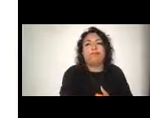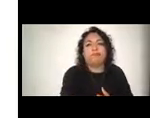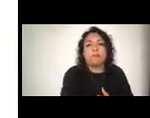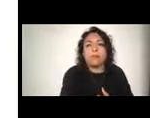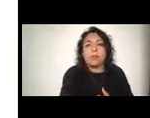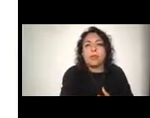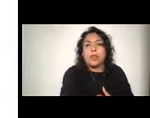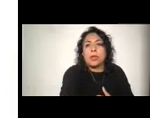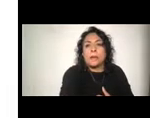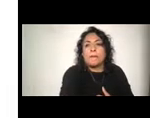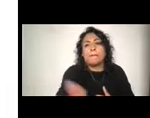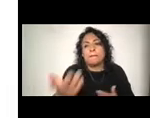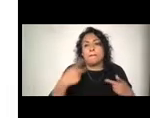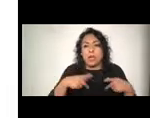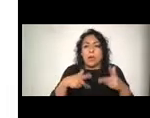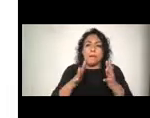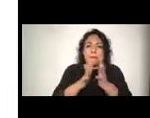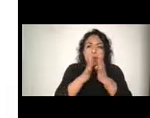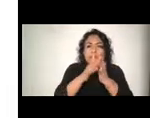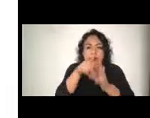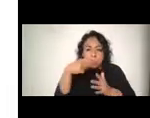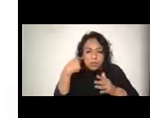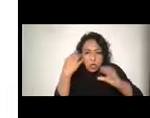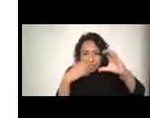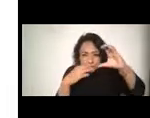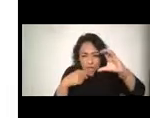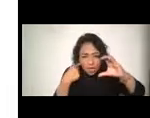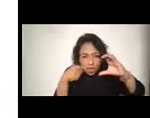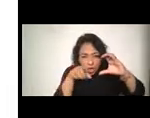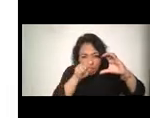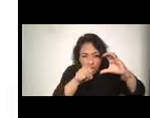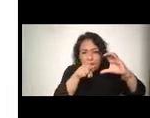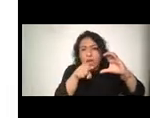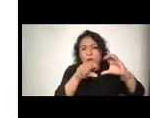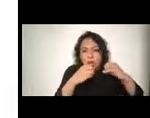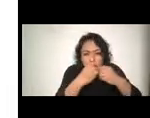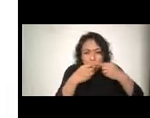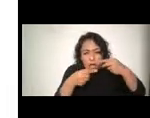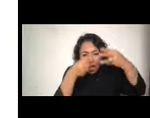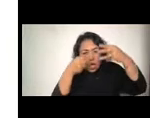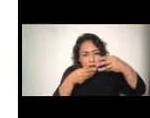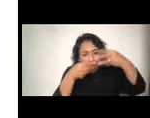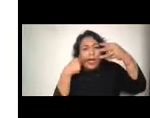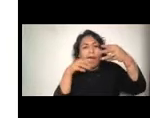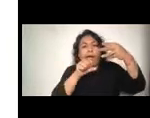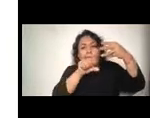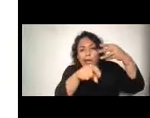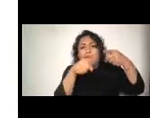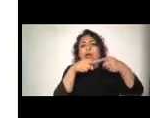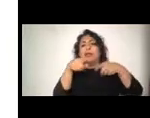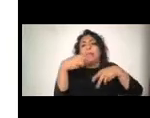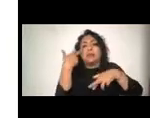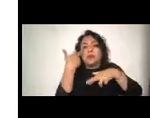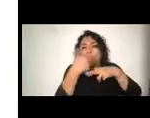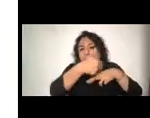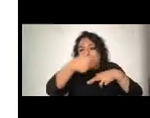personas y las participaciones que entran aquí en el chat y reconozco una organización y otro, y lo que hace Familias Extraordinarias y lo